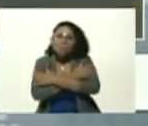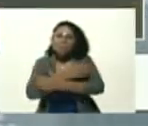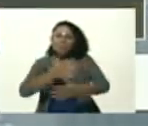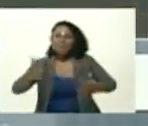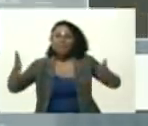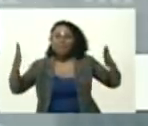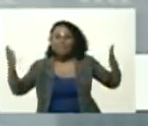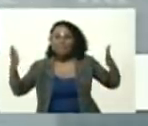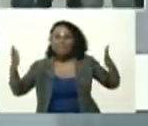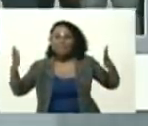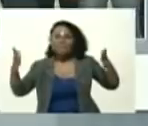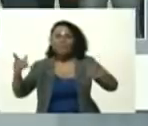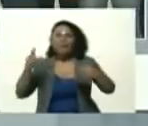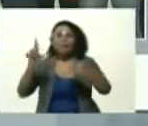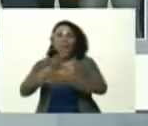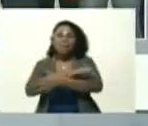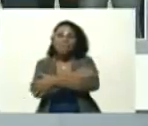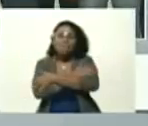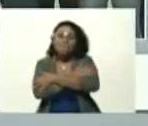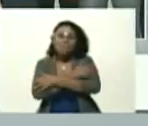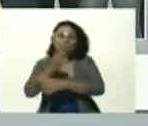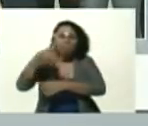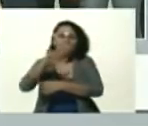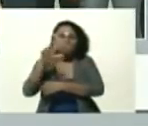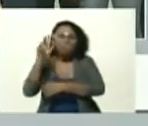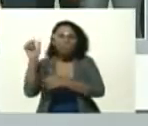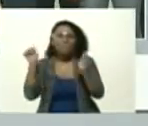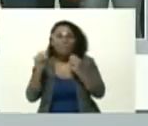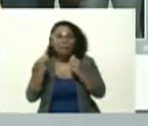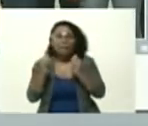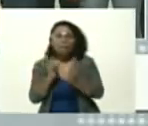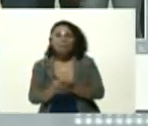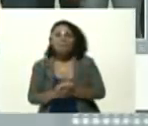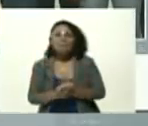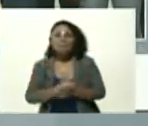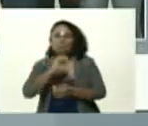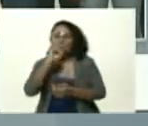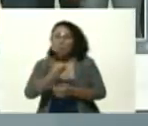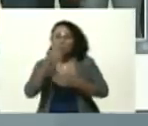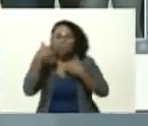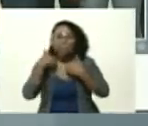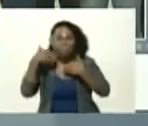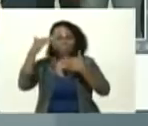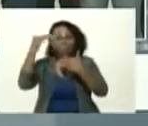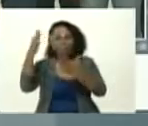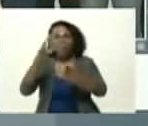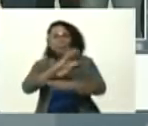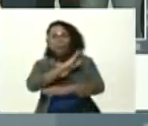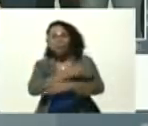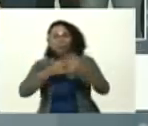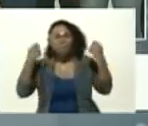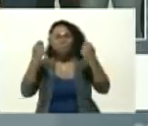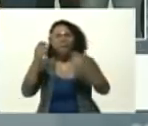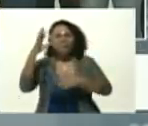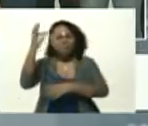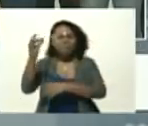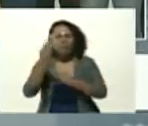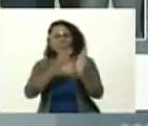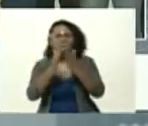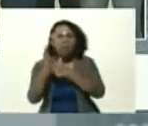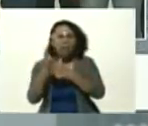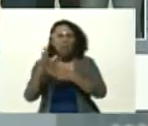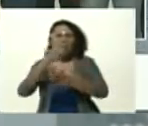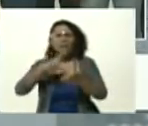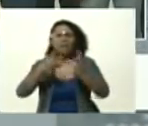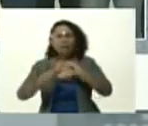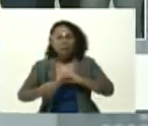grandote, así fraterno para el pueblo de Mérida. Amamos al pueblo de Mérida. Mi saludo al Poder Popular, a los consejos comunales, a los